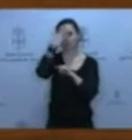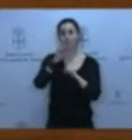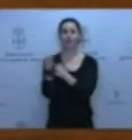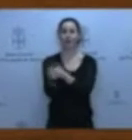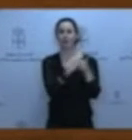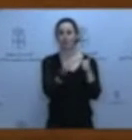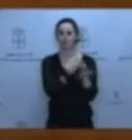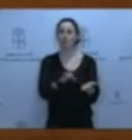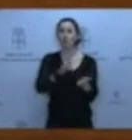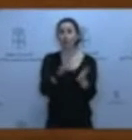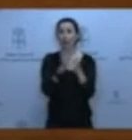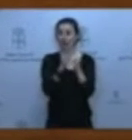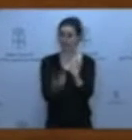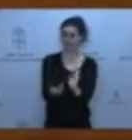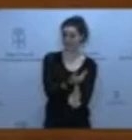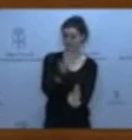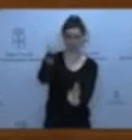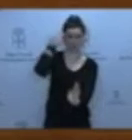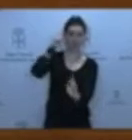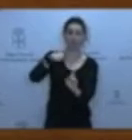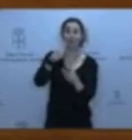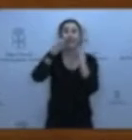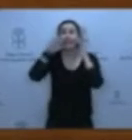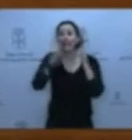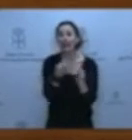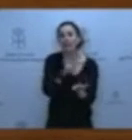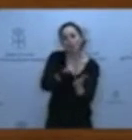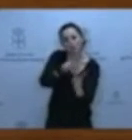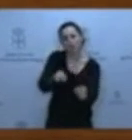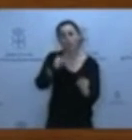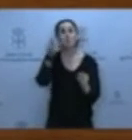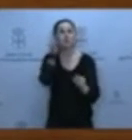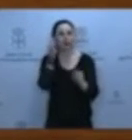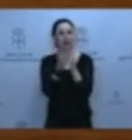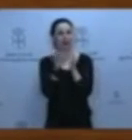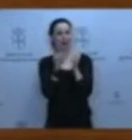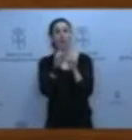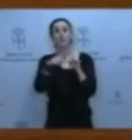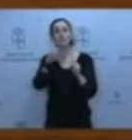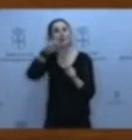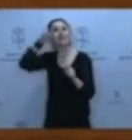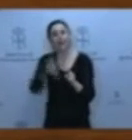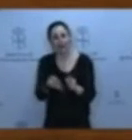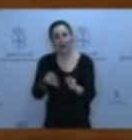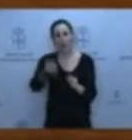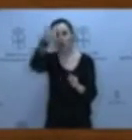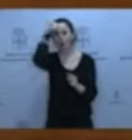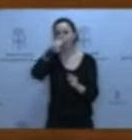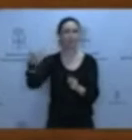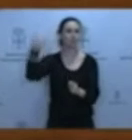consumado, con un sesgo de género donde las mujeres cometen más tentativas, pero los hombres cometen más suicidios,